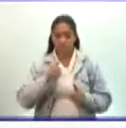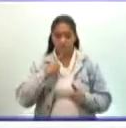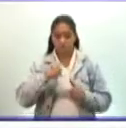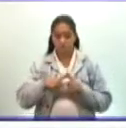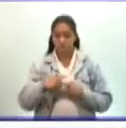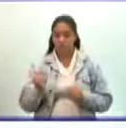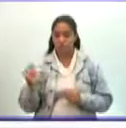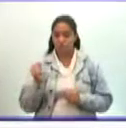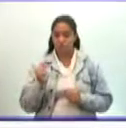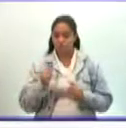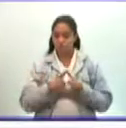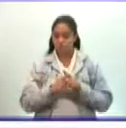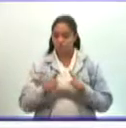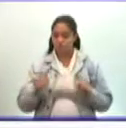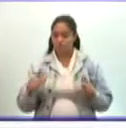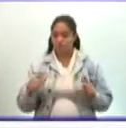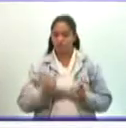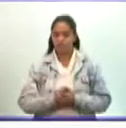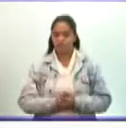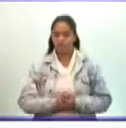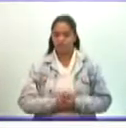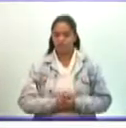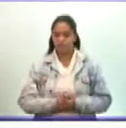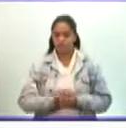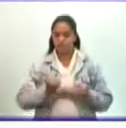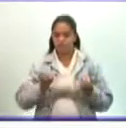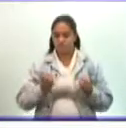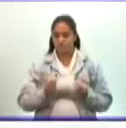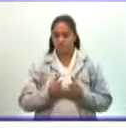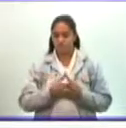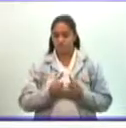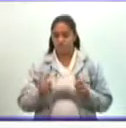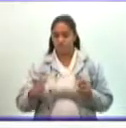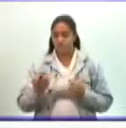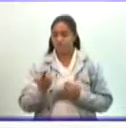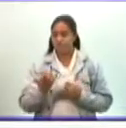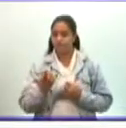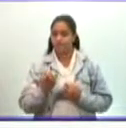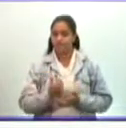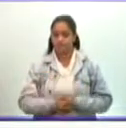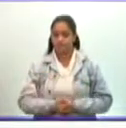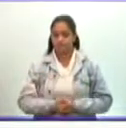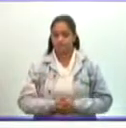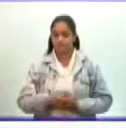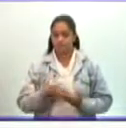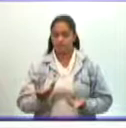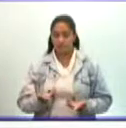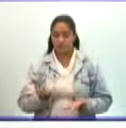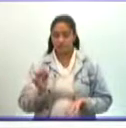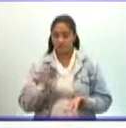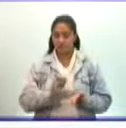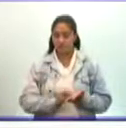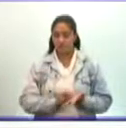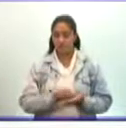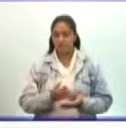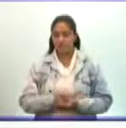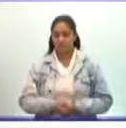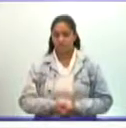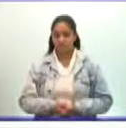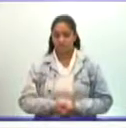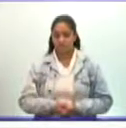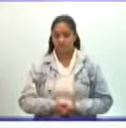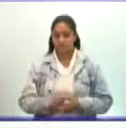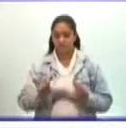de segmentos para calcular el segmento que te falta. Entonces te quedaría que la